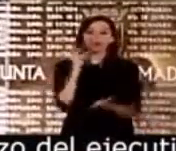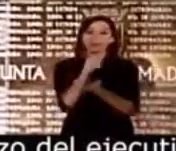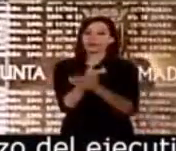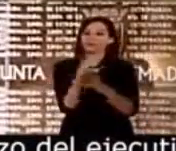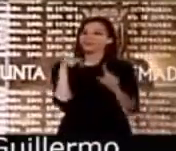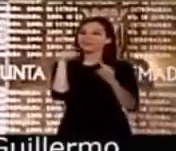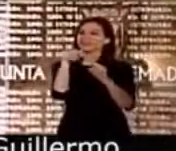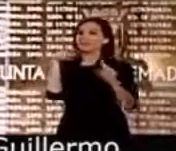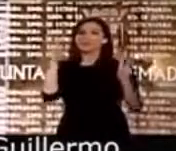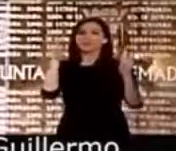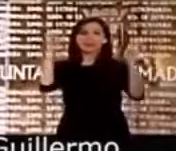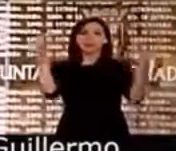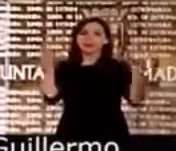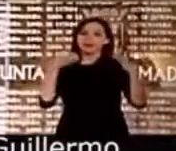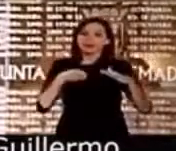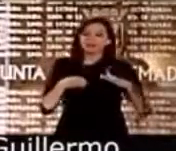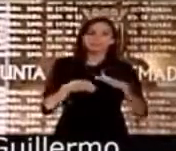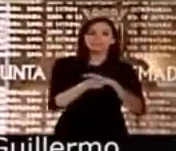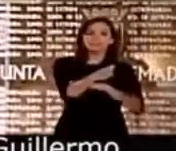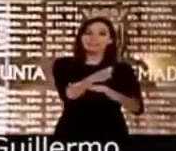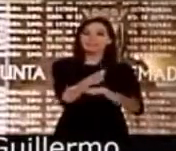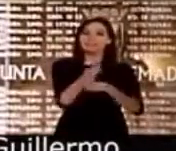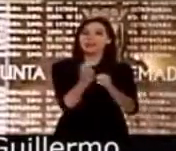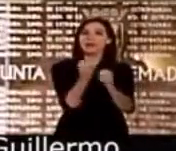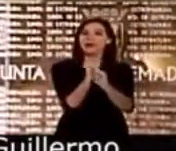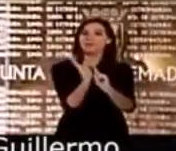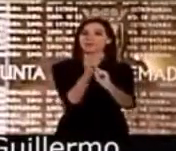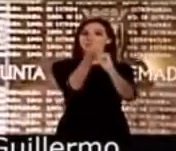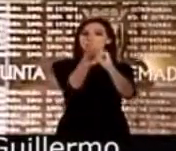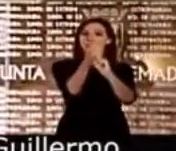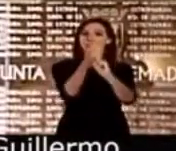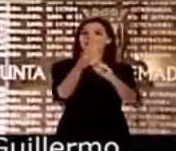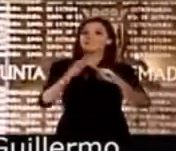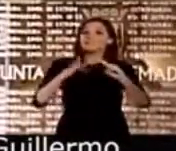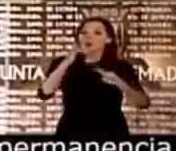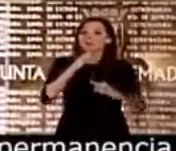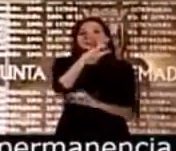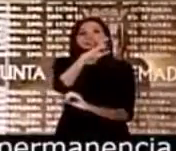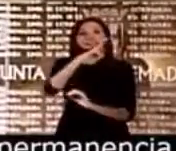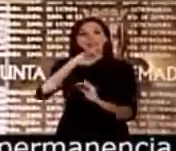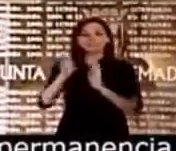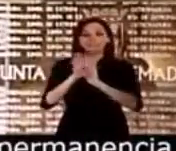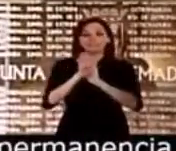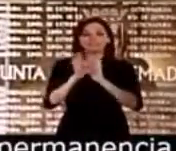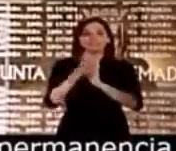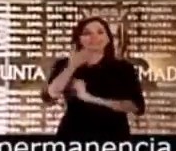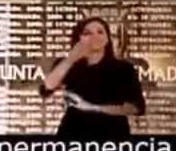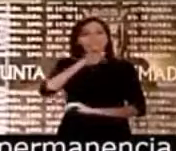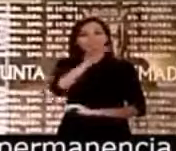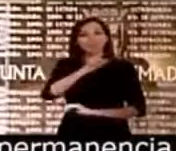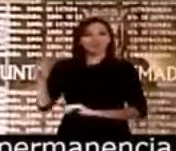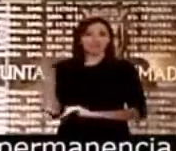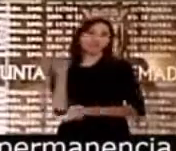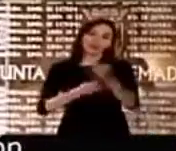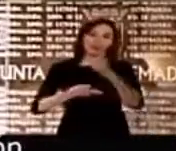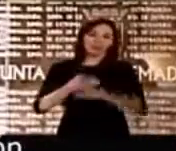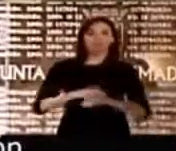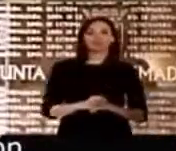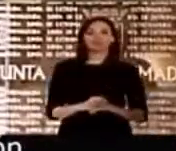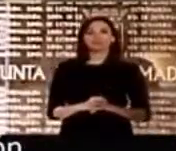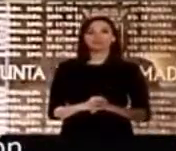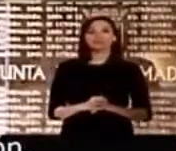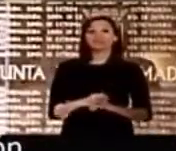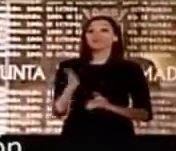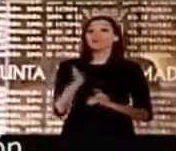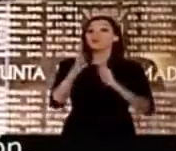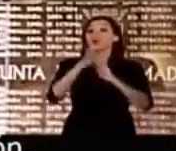la permanencia en el empleo de las personas con discapacidad en nuestra región. Esta convocatoria de 8.700.000 euros consta de dos